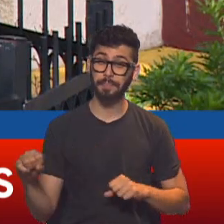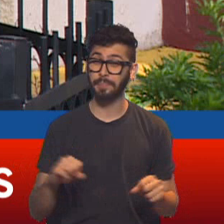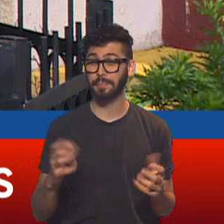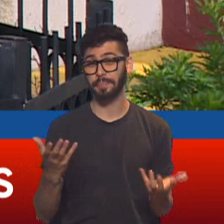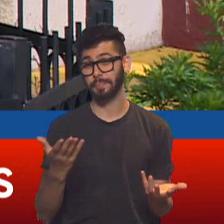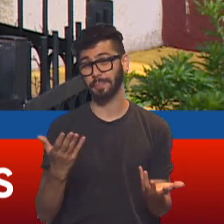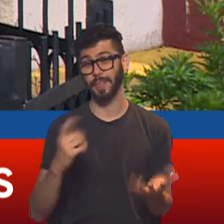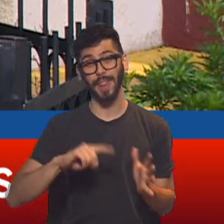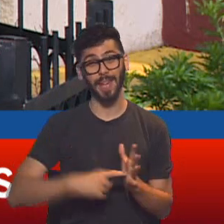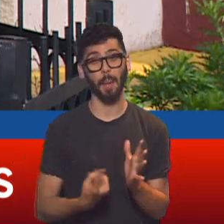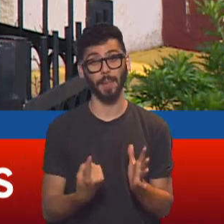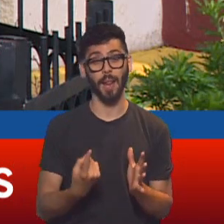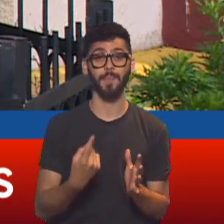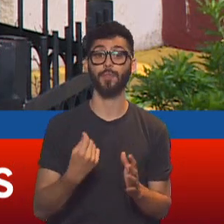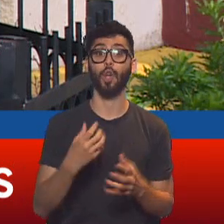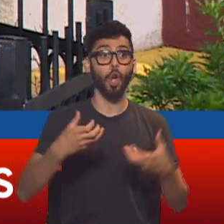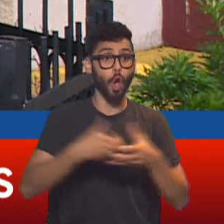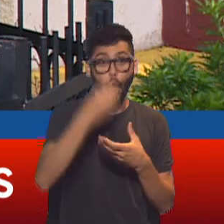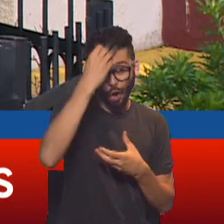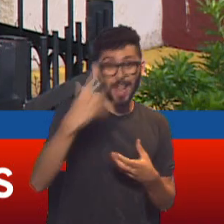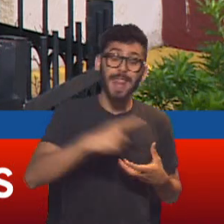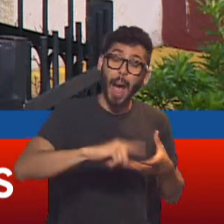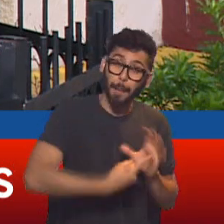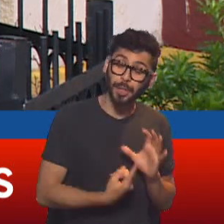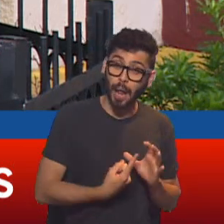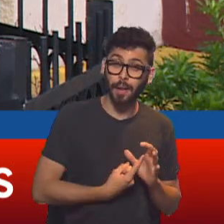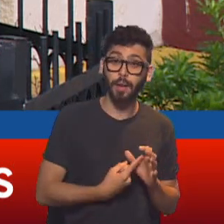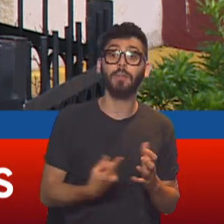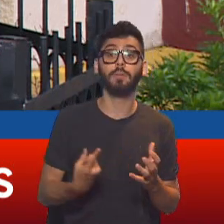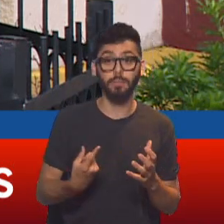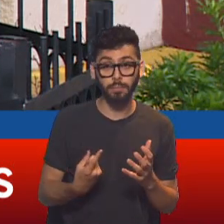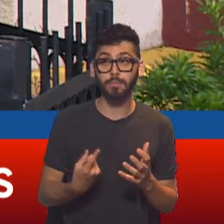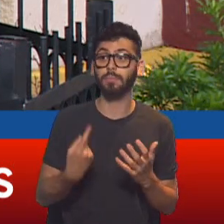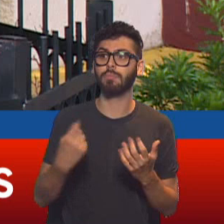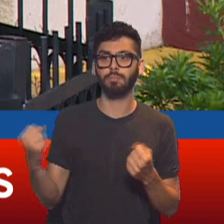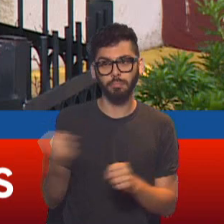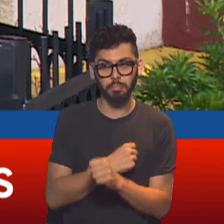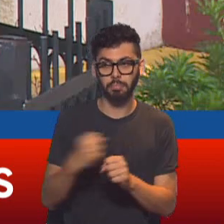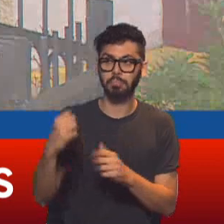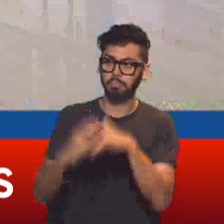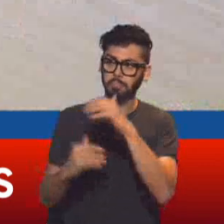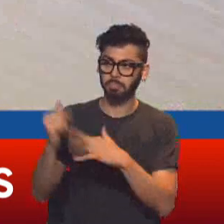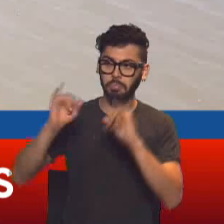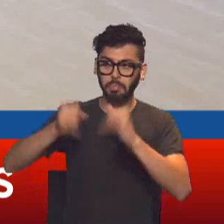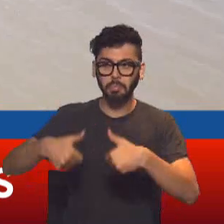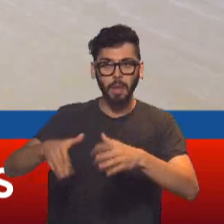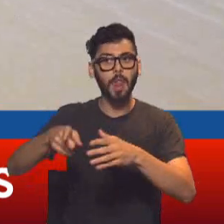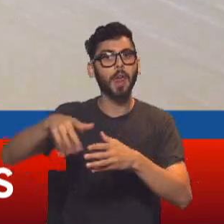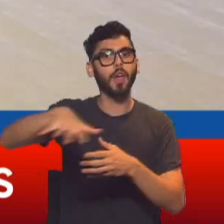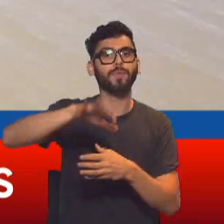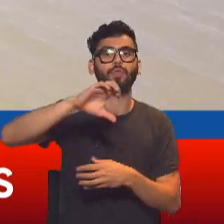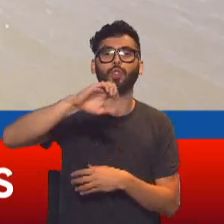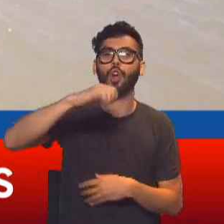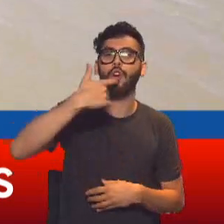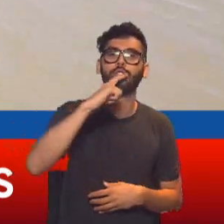oficialismo porteño finalmente logró aprobar el emprendimiento inmobiliario en Costa Salguero, logró aprobar la construcción de un